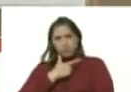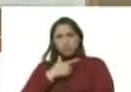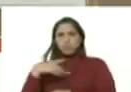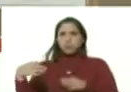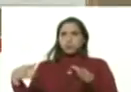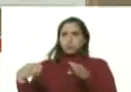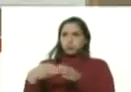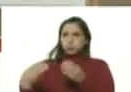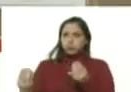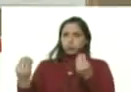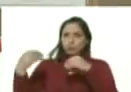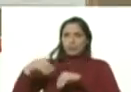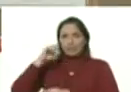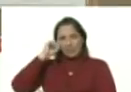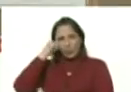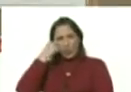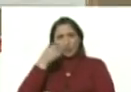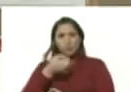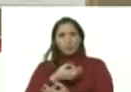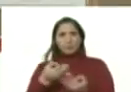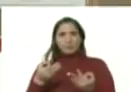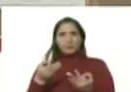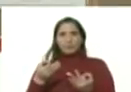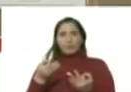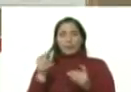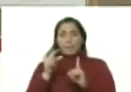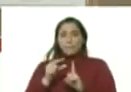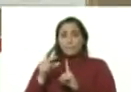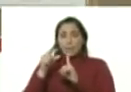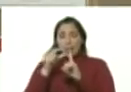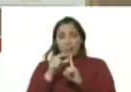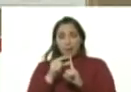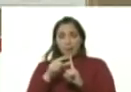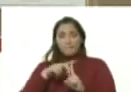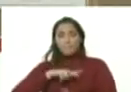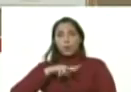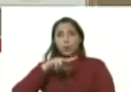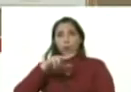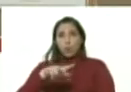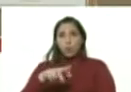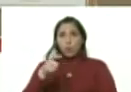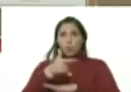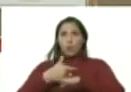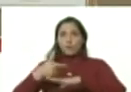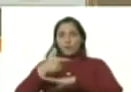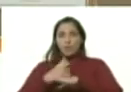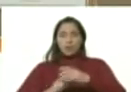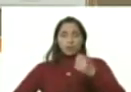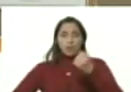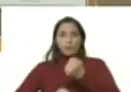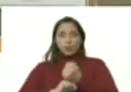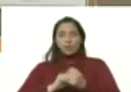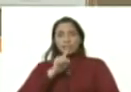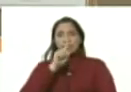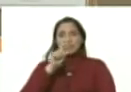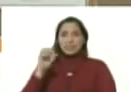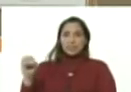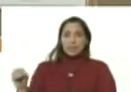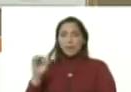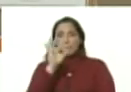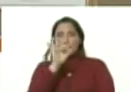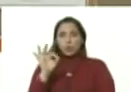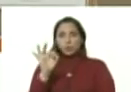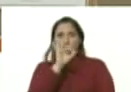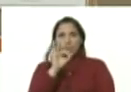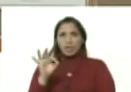y recuerdo exactamente sus palabras: Portugal, su gobierno apoya 100% el mecanismo